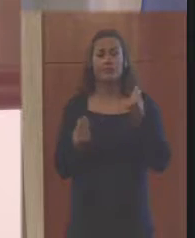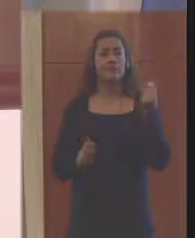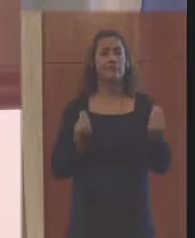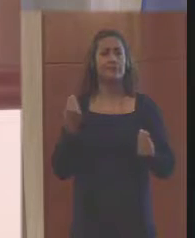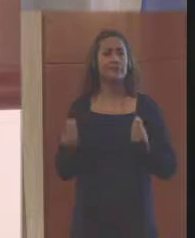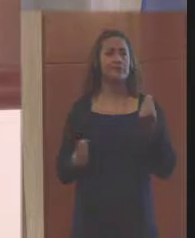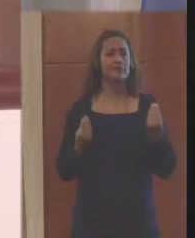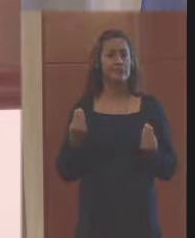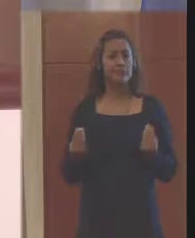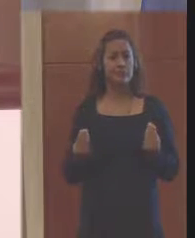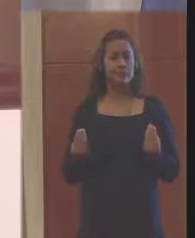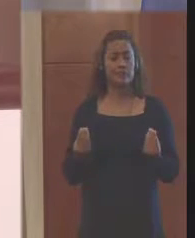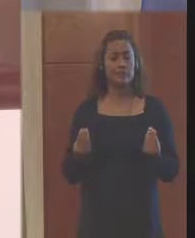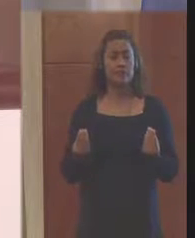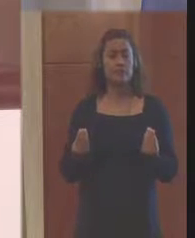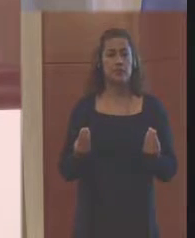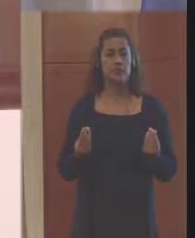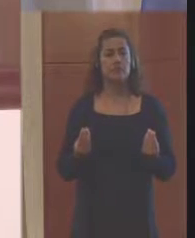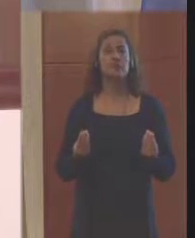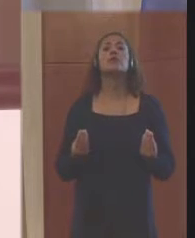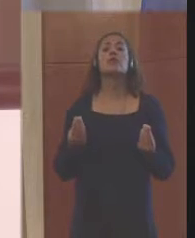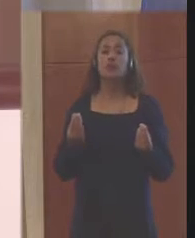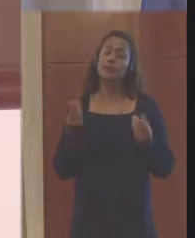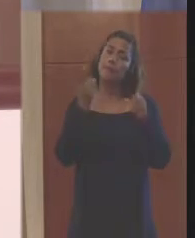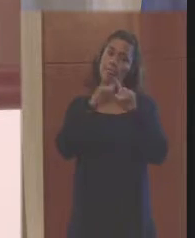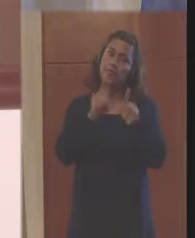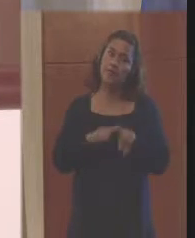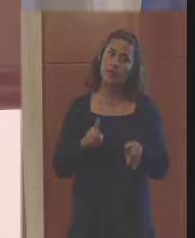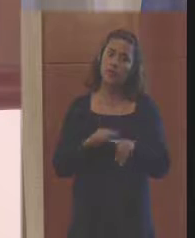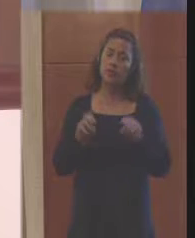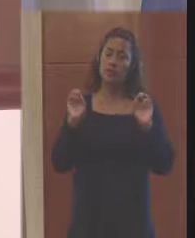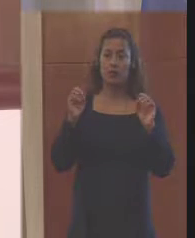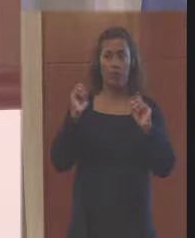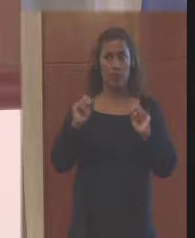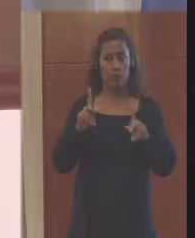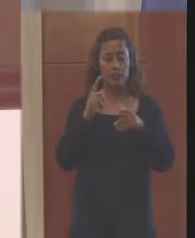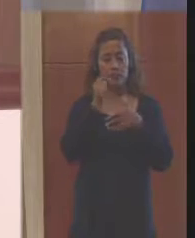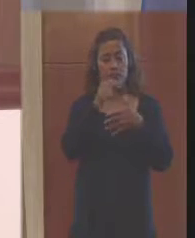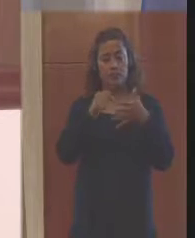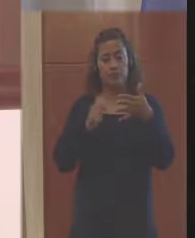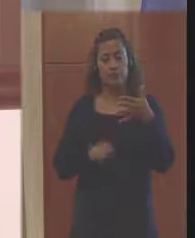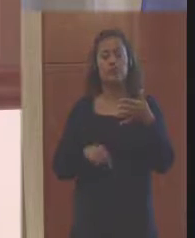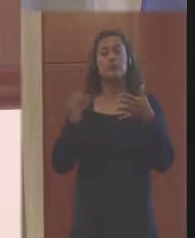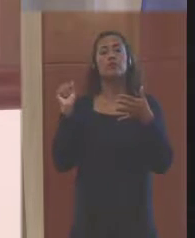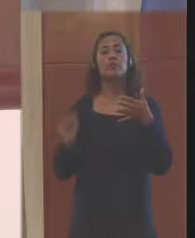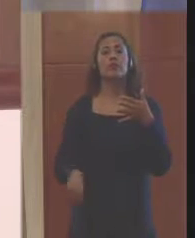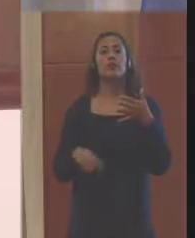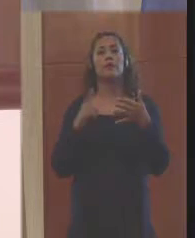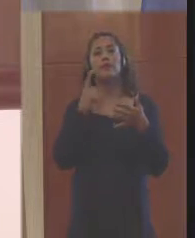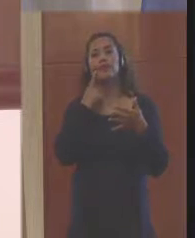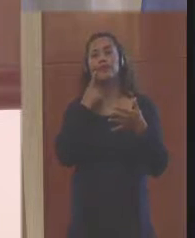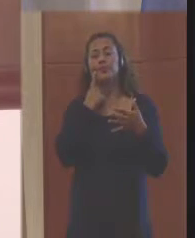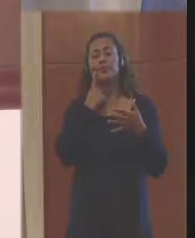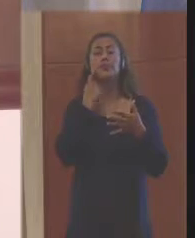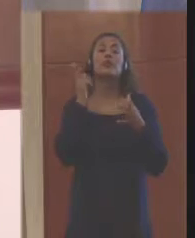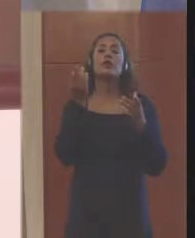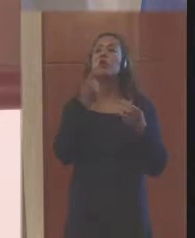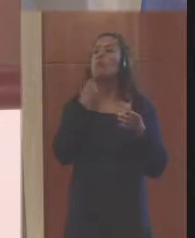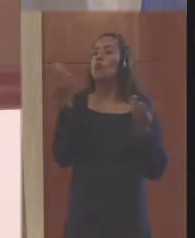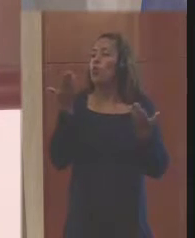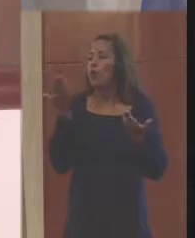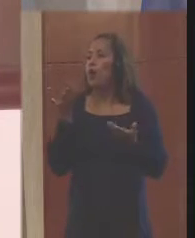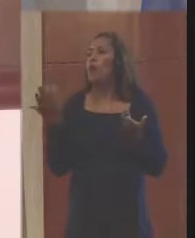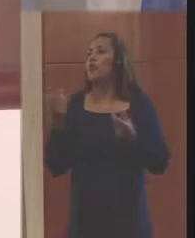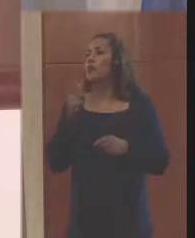opciones. Los gobiernos pueden accesar los mercados de capitales, las aseguradoras y las